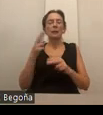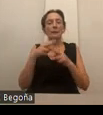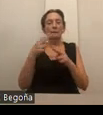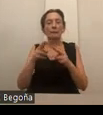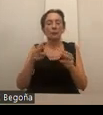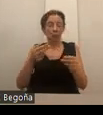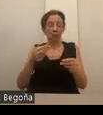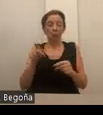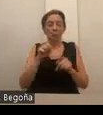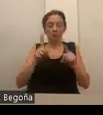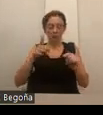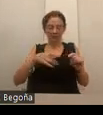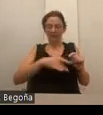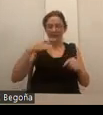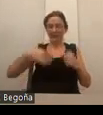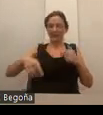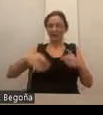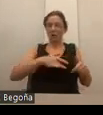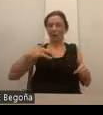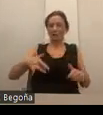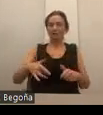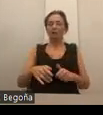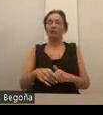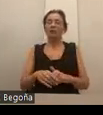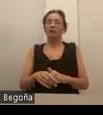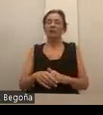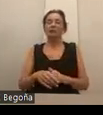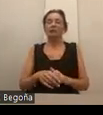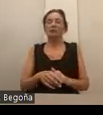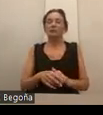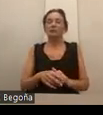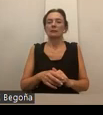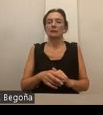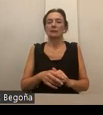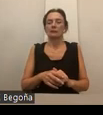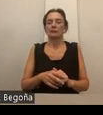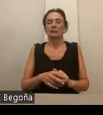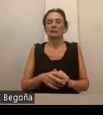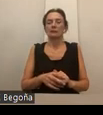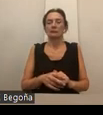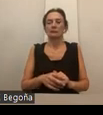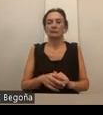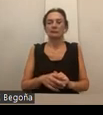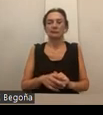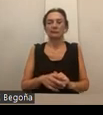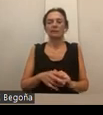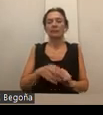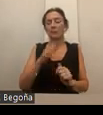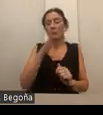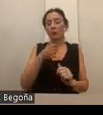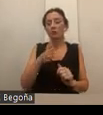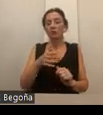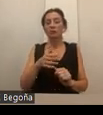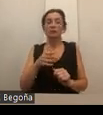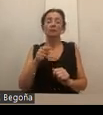o una inervación menos potente a nivel digestivo y se puede generar un estreñimiento por defecto. Por tanto, en estos